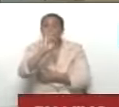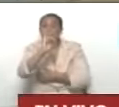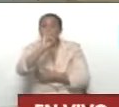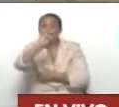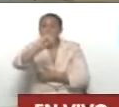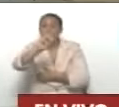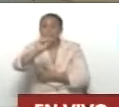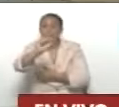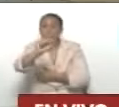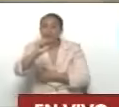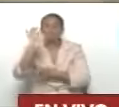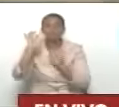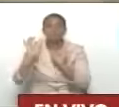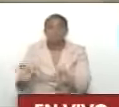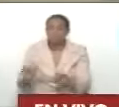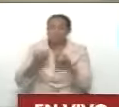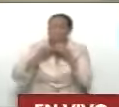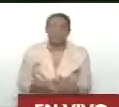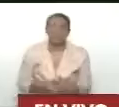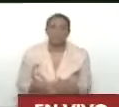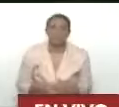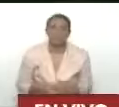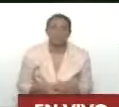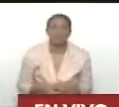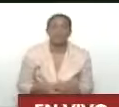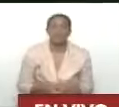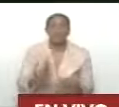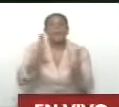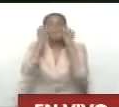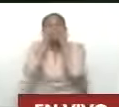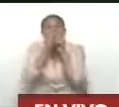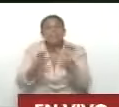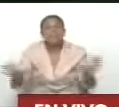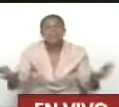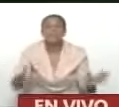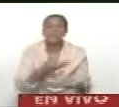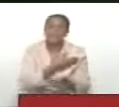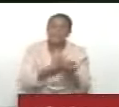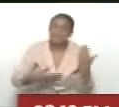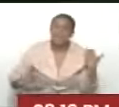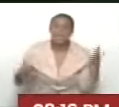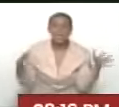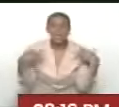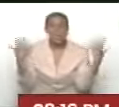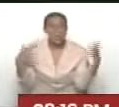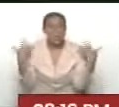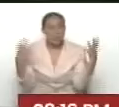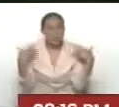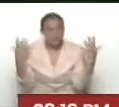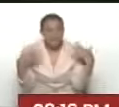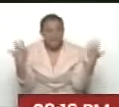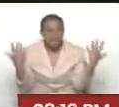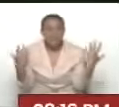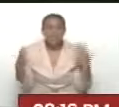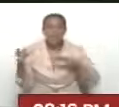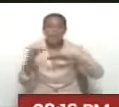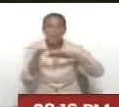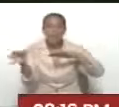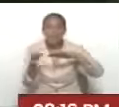de salud, el bienestar gratuito. Estamos muy contentos de estar aquí en el municipio